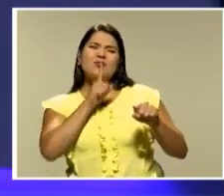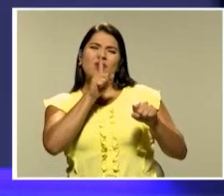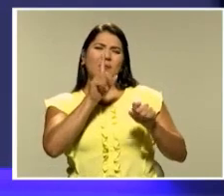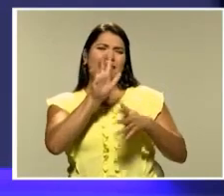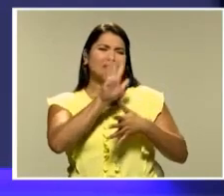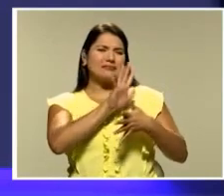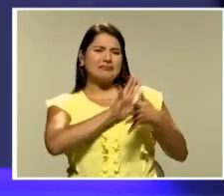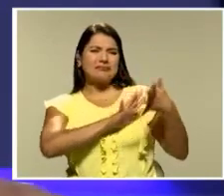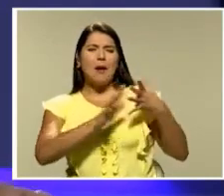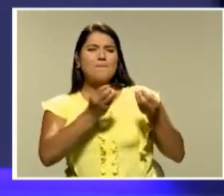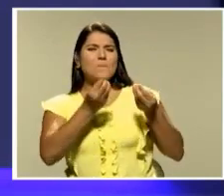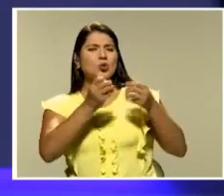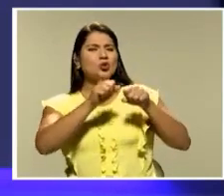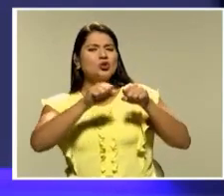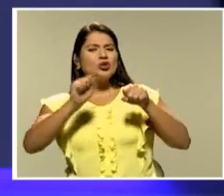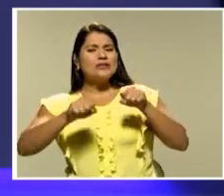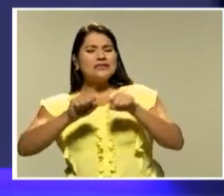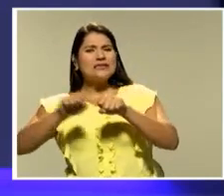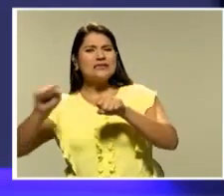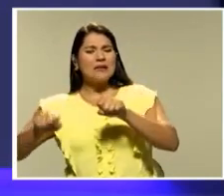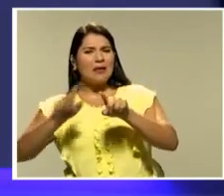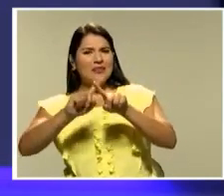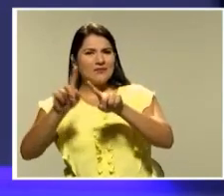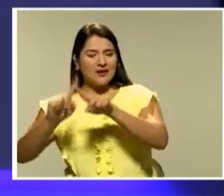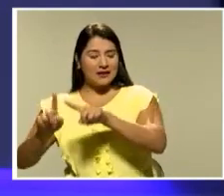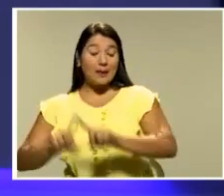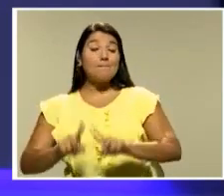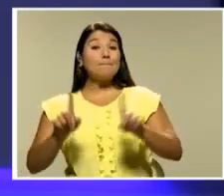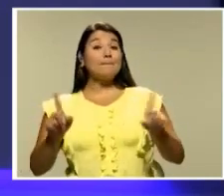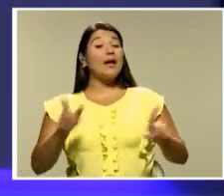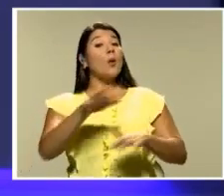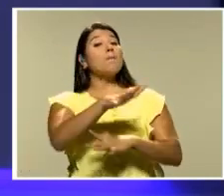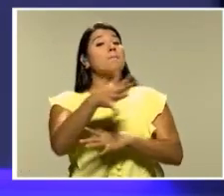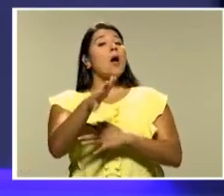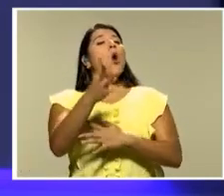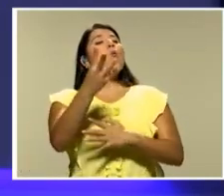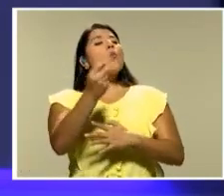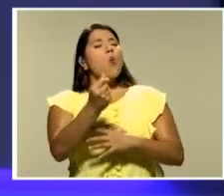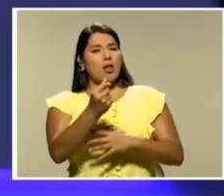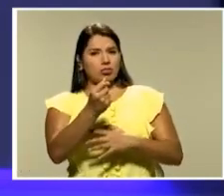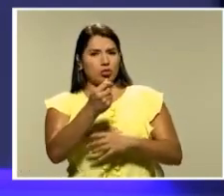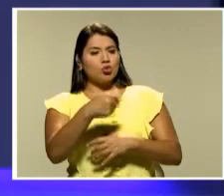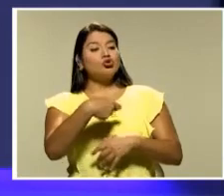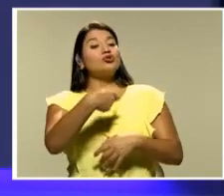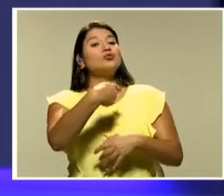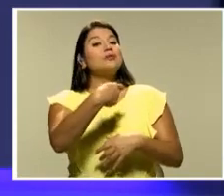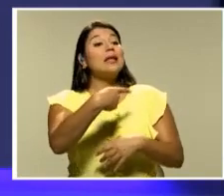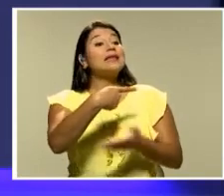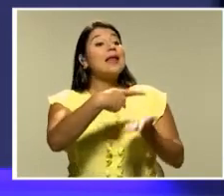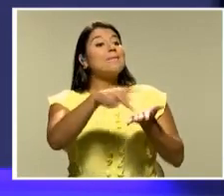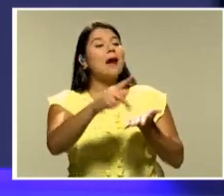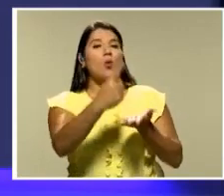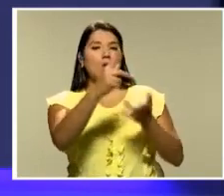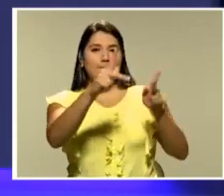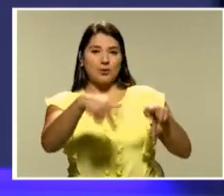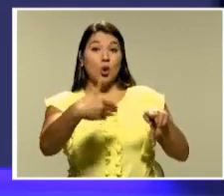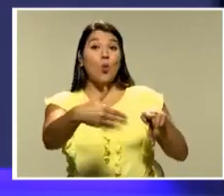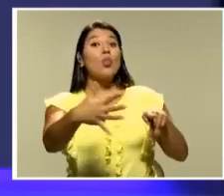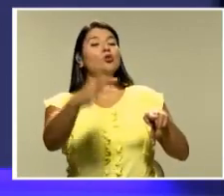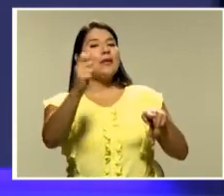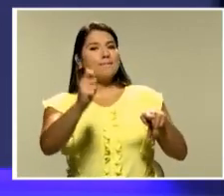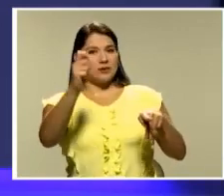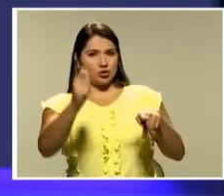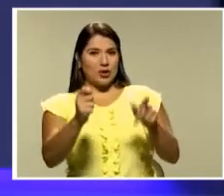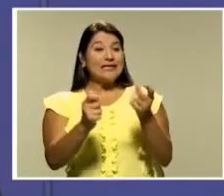de regímenes diferentes, pero en promedio, ¿cuánto recibe una persona que se pensiona de lo que